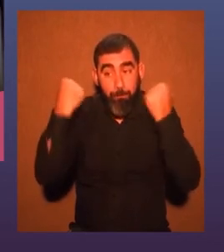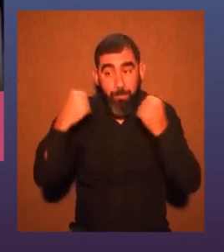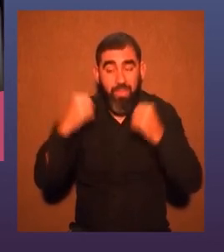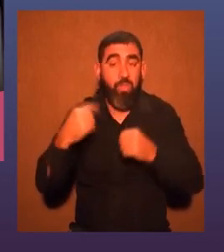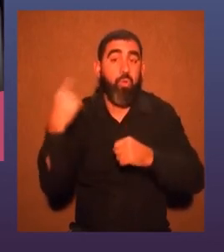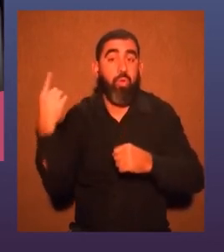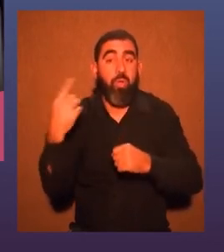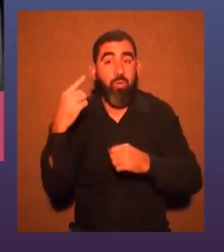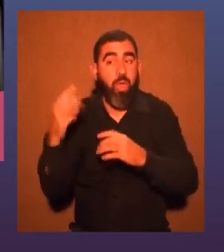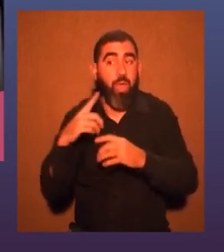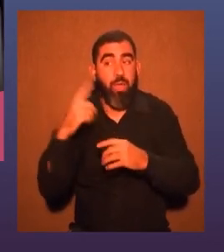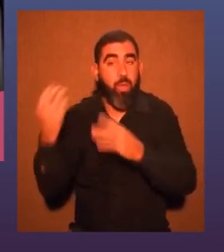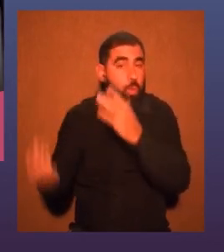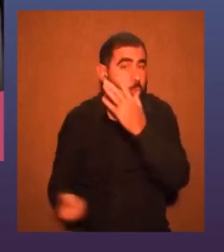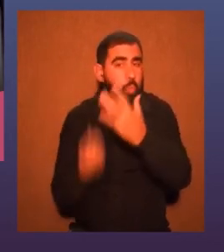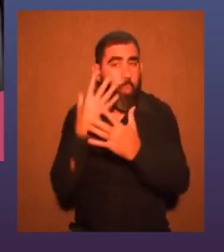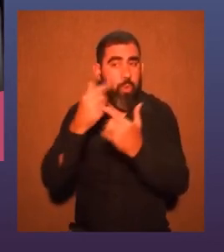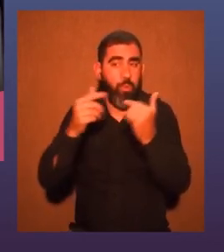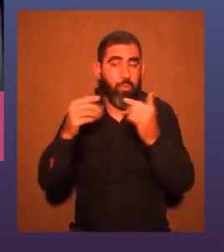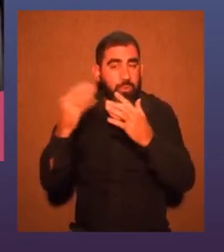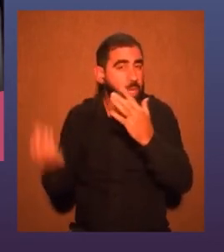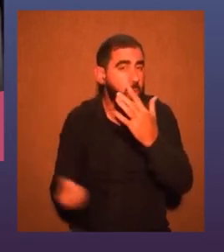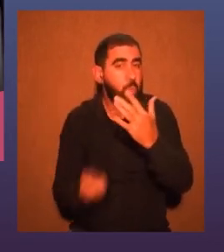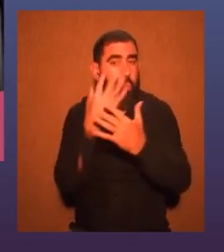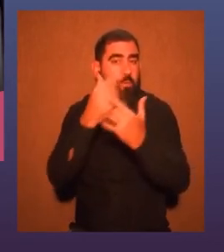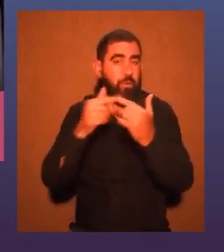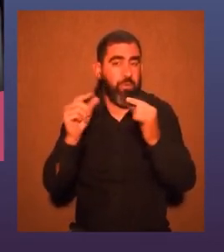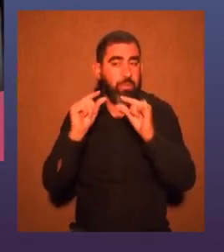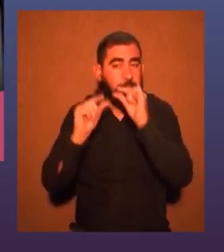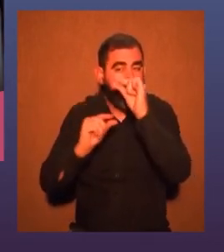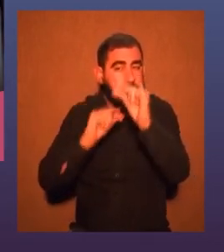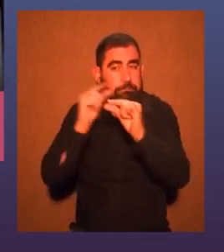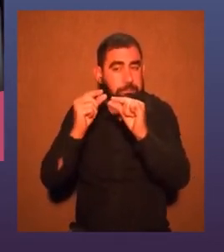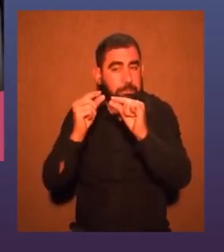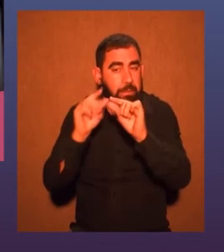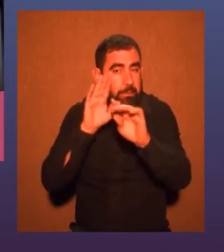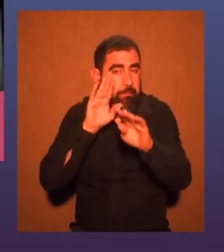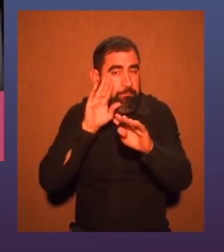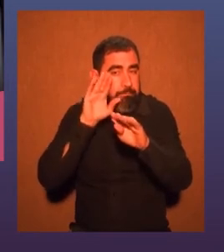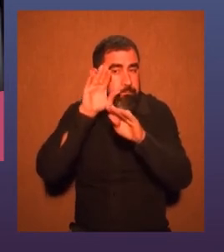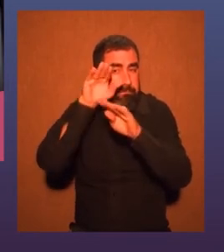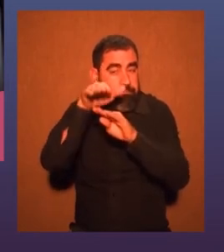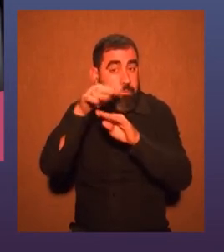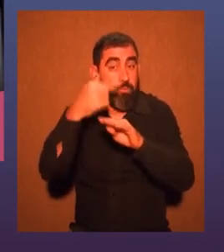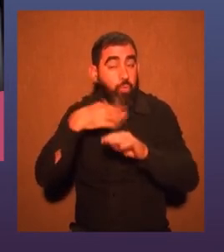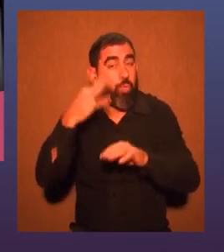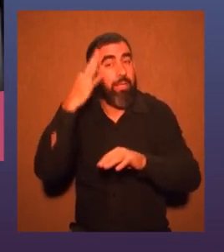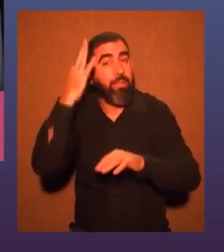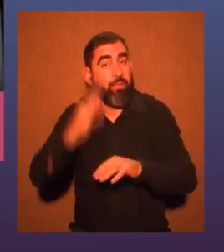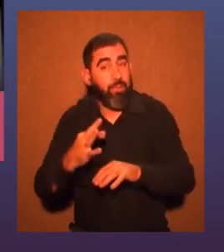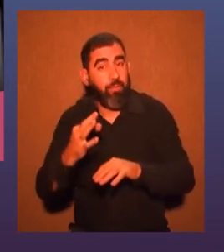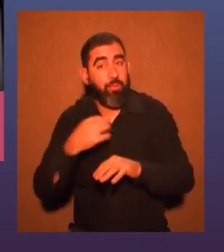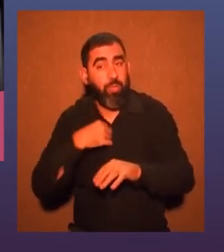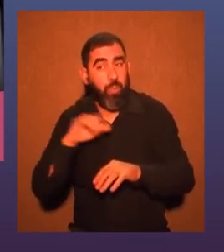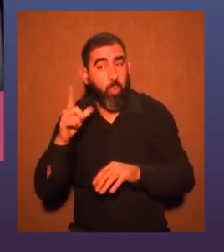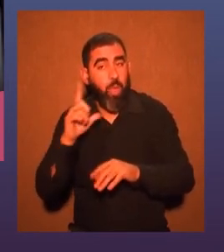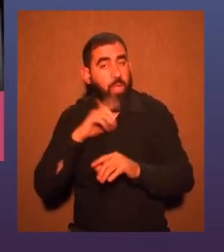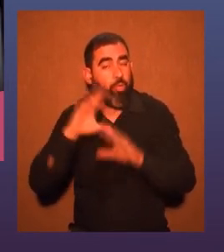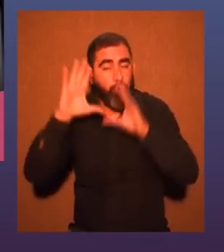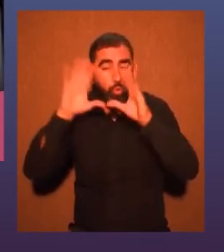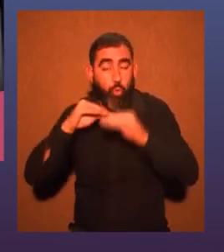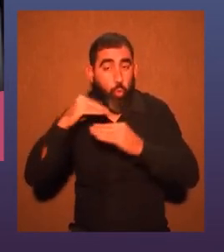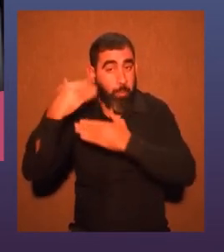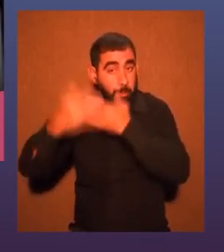en cada ensayo va apareciendo algo, va apareciendo una luz mínima, chiquita, en el fondo. Pero yo creo que no hubo un solo proceso de